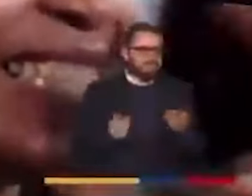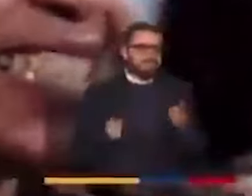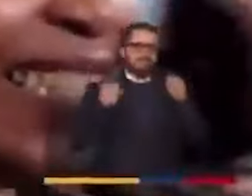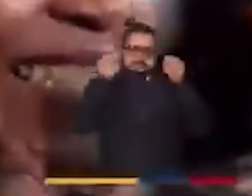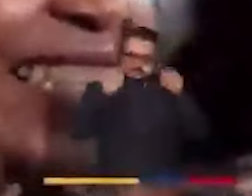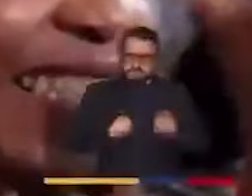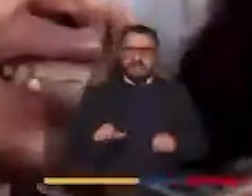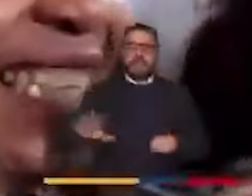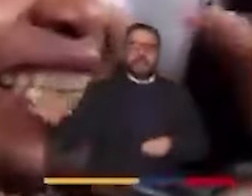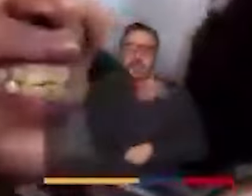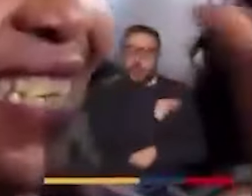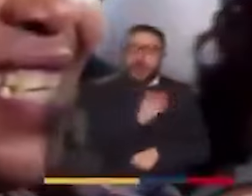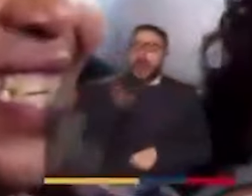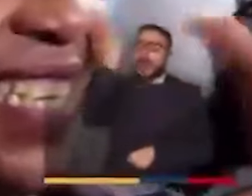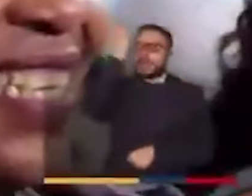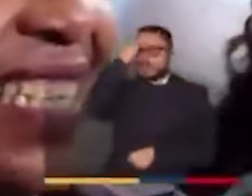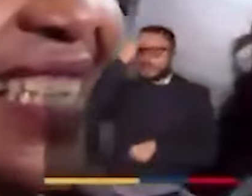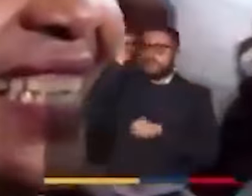bien sabedor